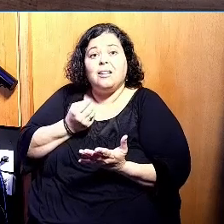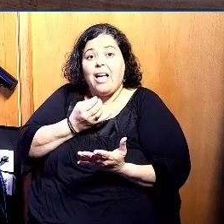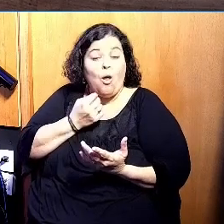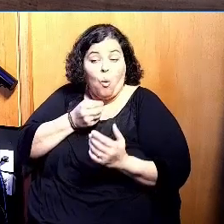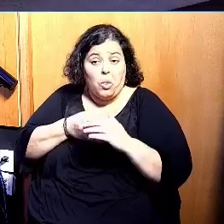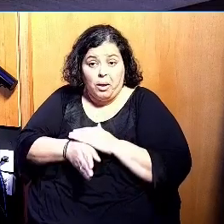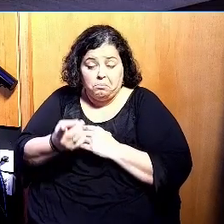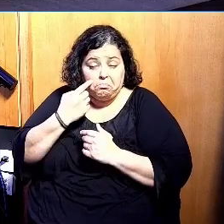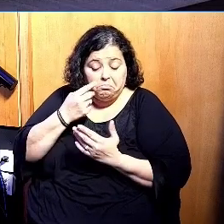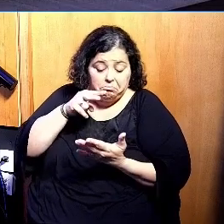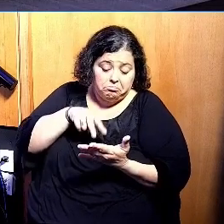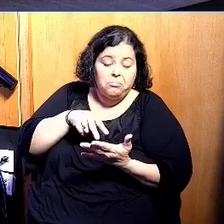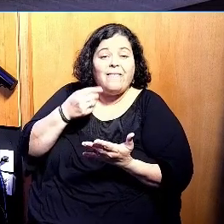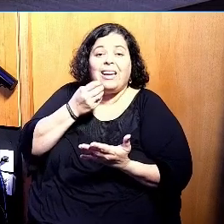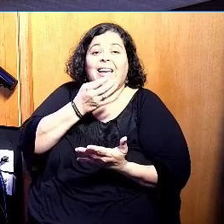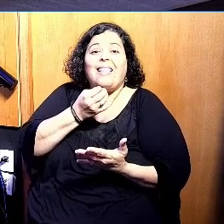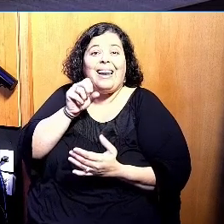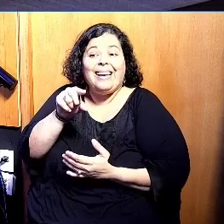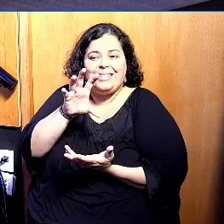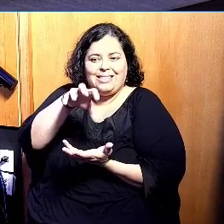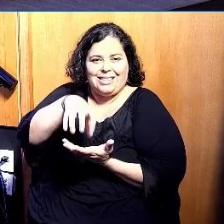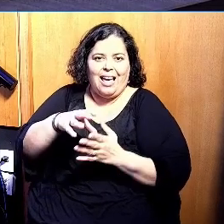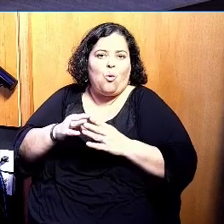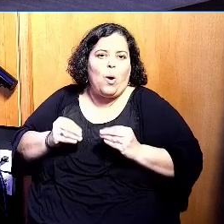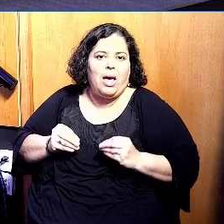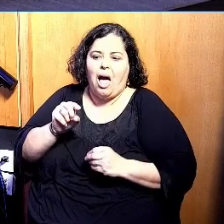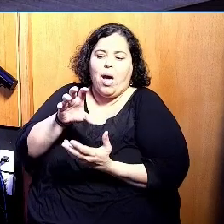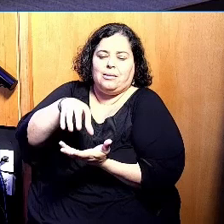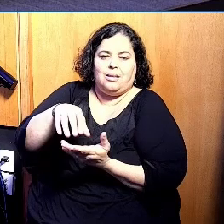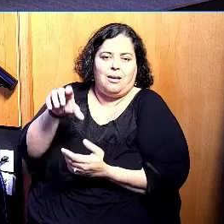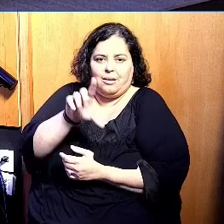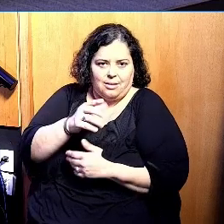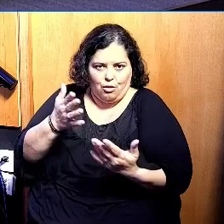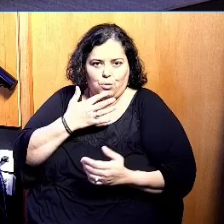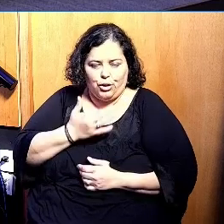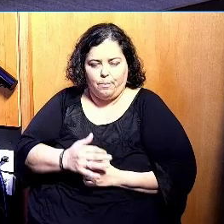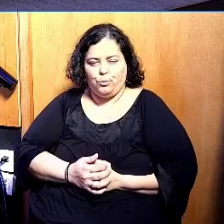visitando, entra y se fija el estado de ese centro educativo.